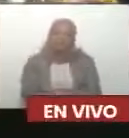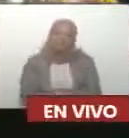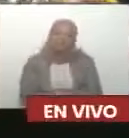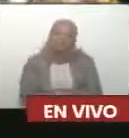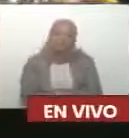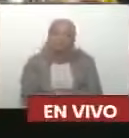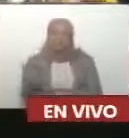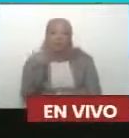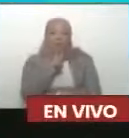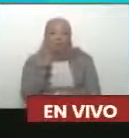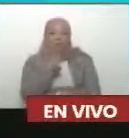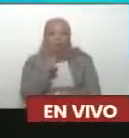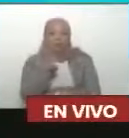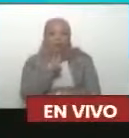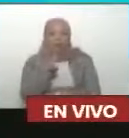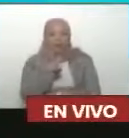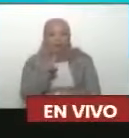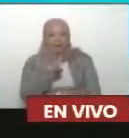Una venezolana.